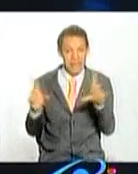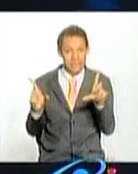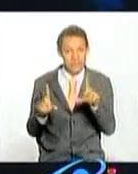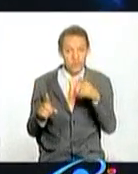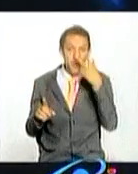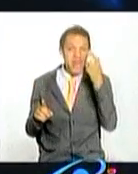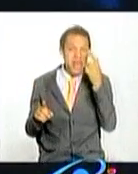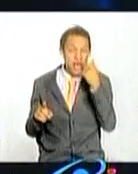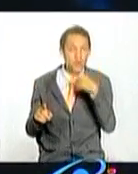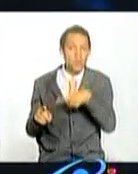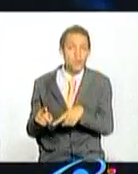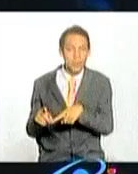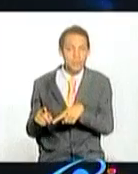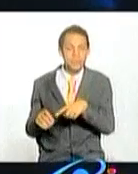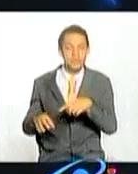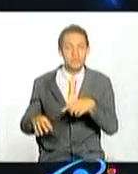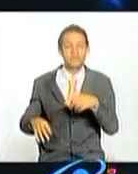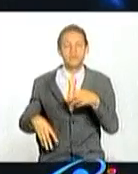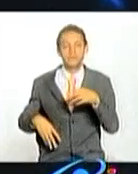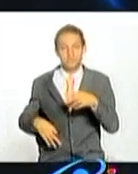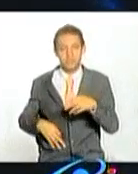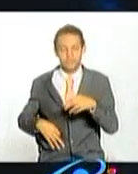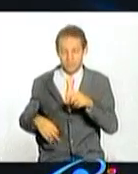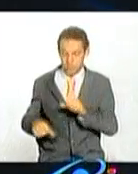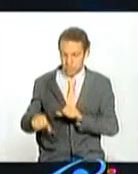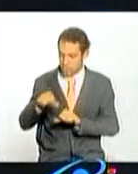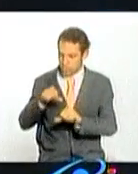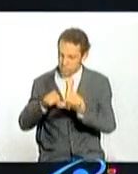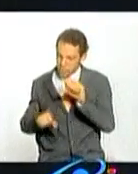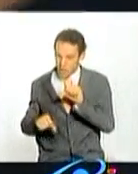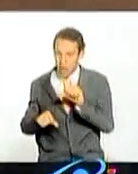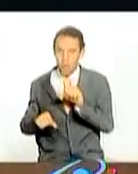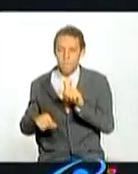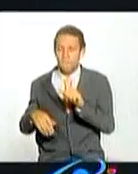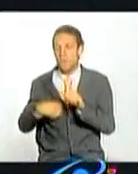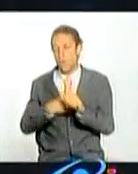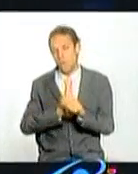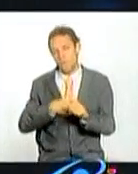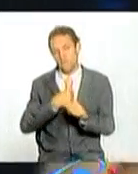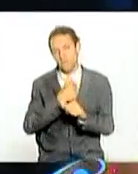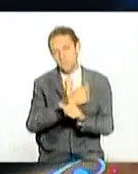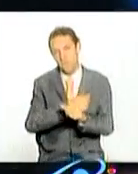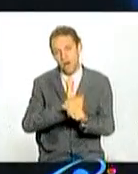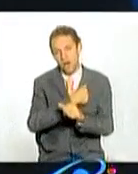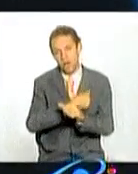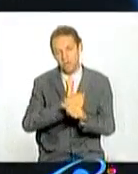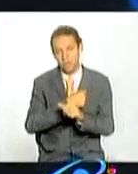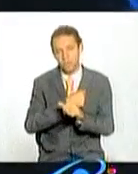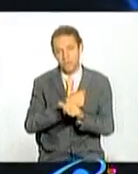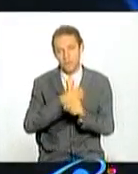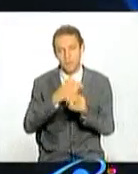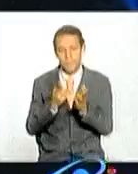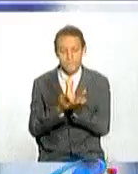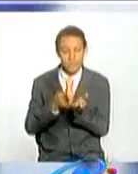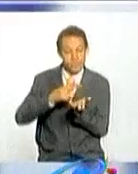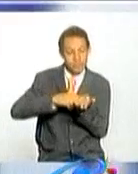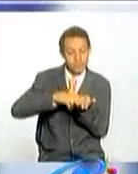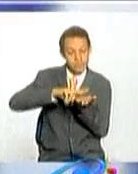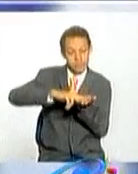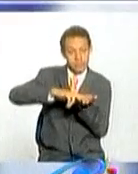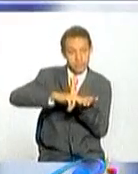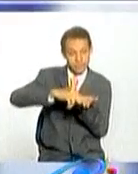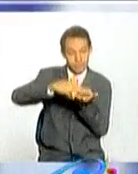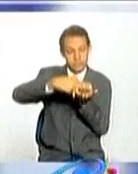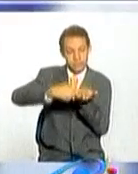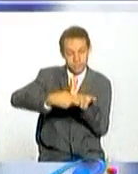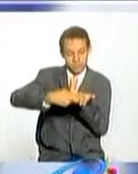al nódulo. Y cuando rotamos el paciente le pedimos que se haga de medio lado, vemos cómo esos cálculos